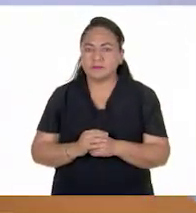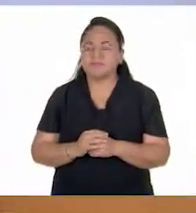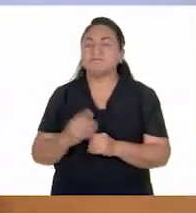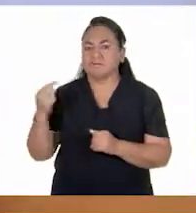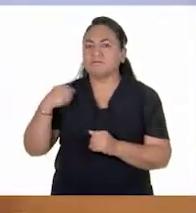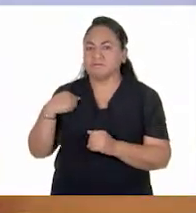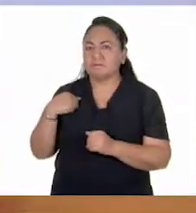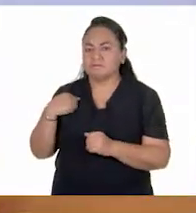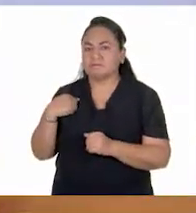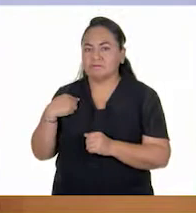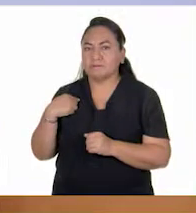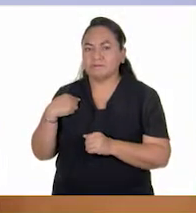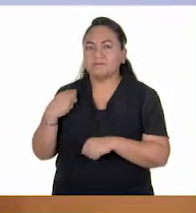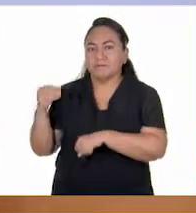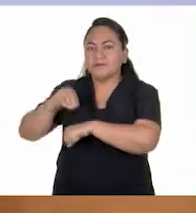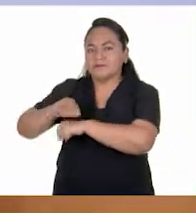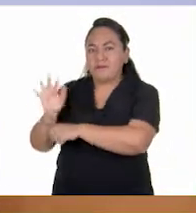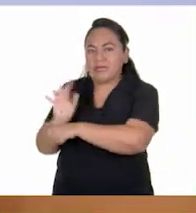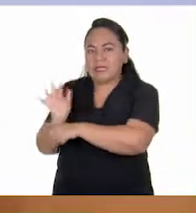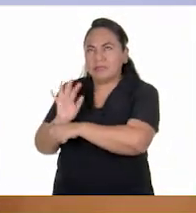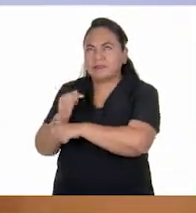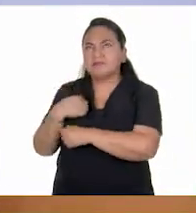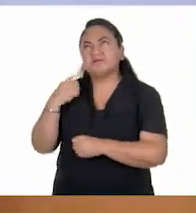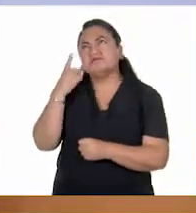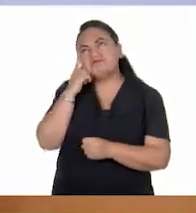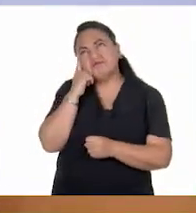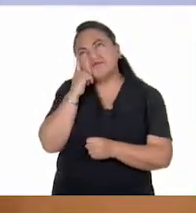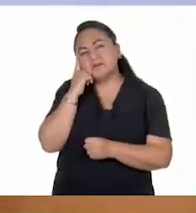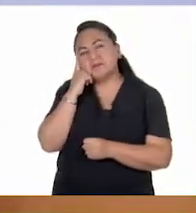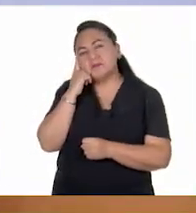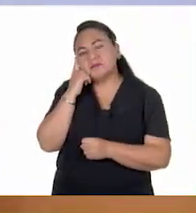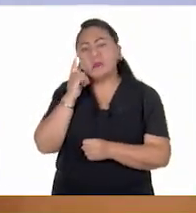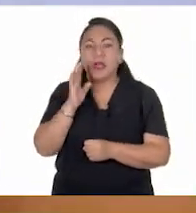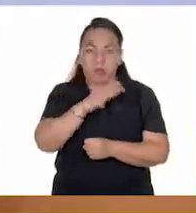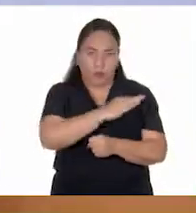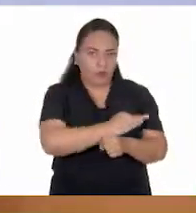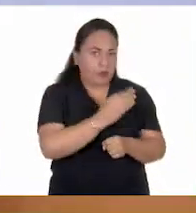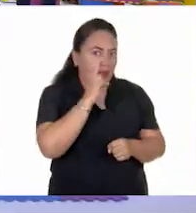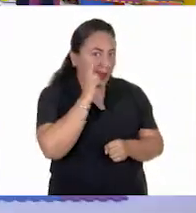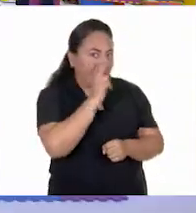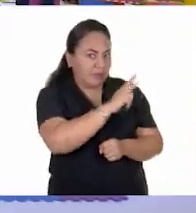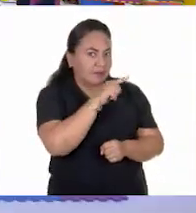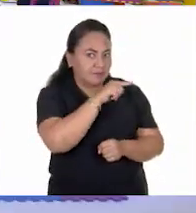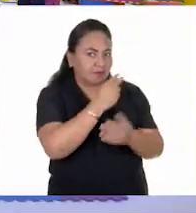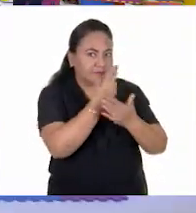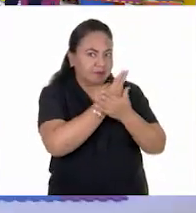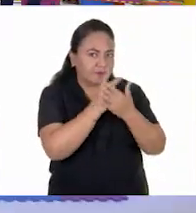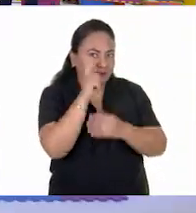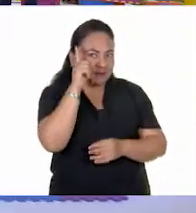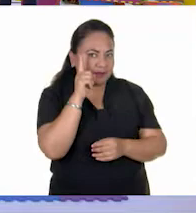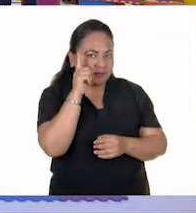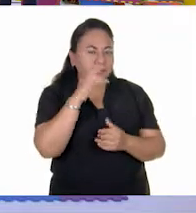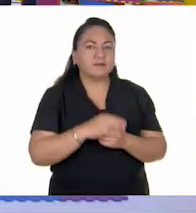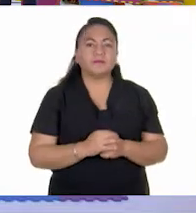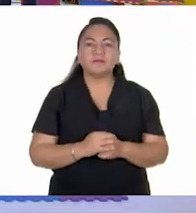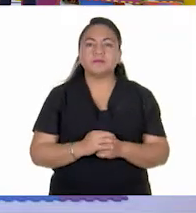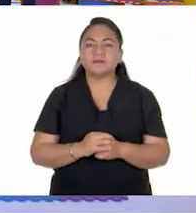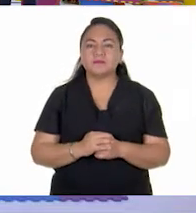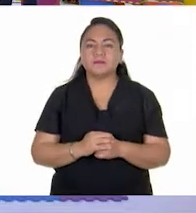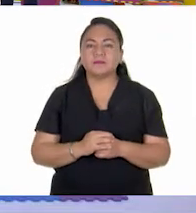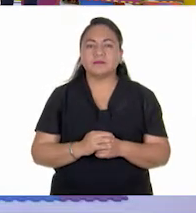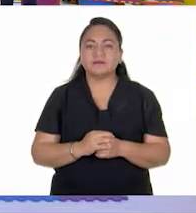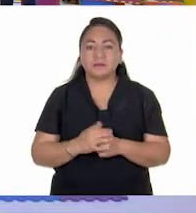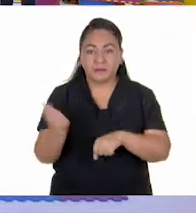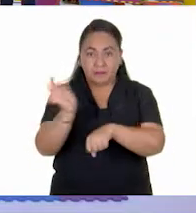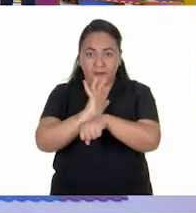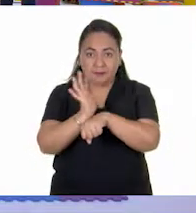Vamos a poner el cine. Yo creo que está... Vamos a observar lo que hace Pilar. El cine,